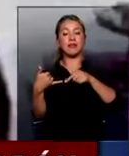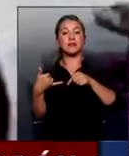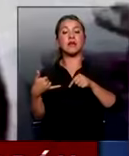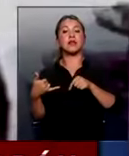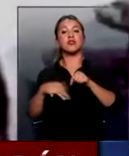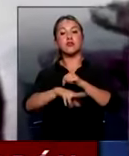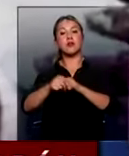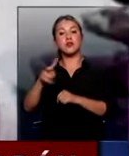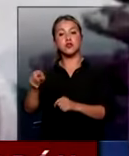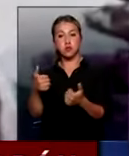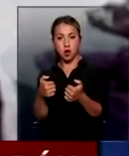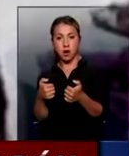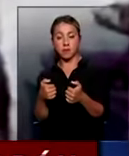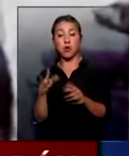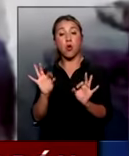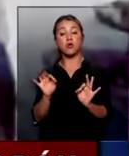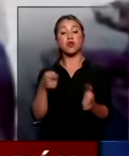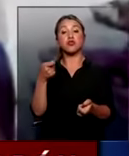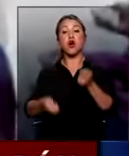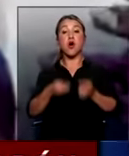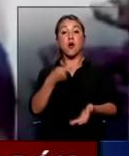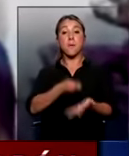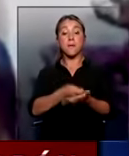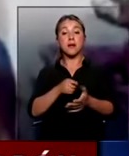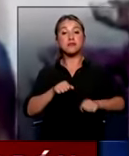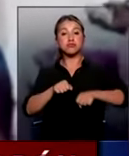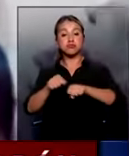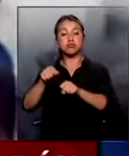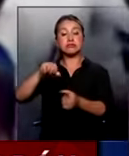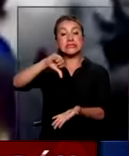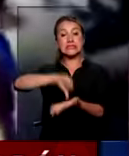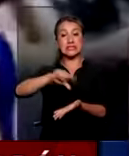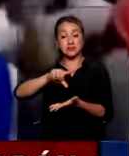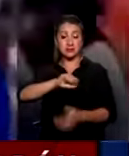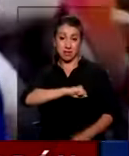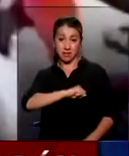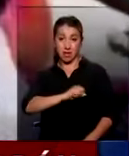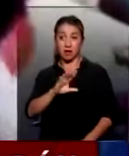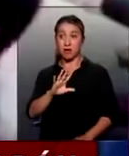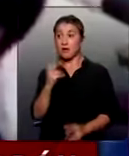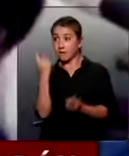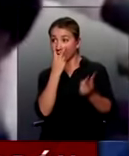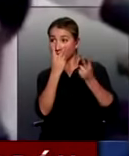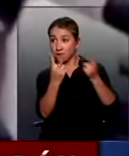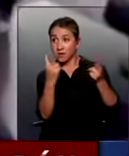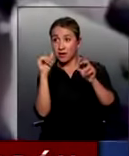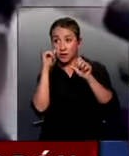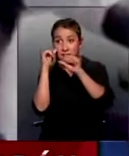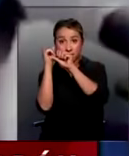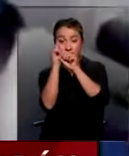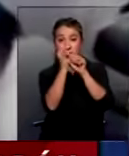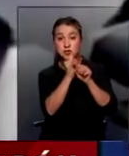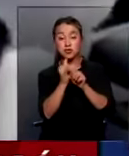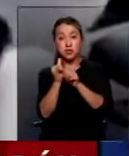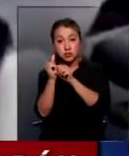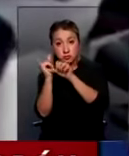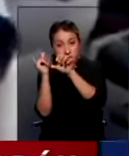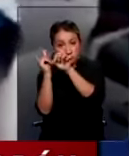polola. Se encontraban de compras en un establecimiento comercial del centro de Santiago, como se aprecia en esta grabación de una cámara de